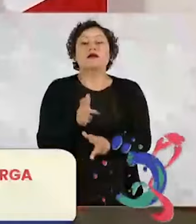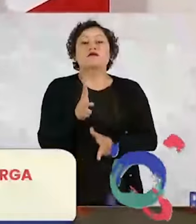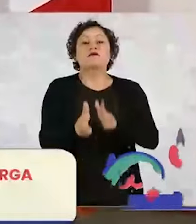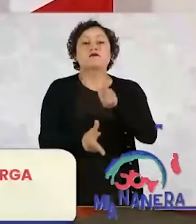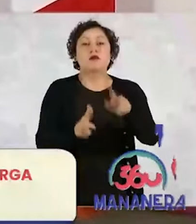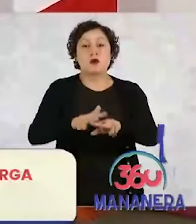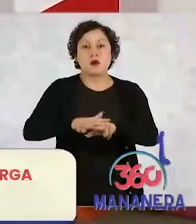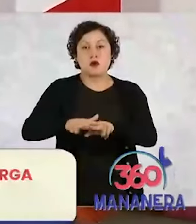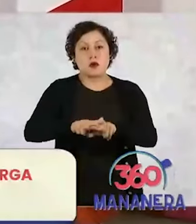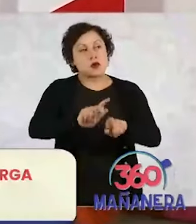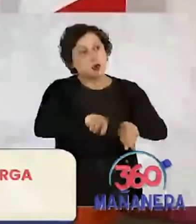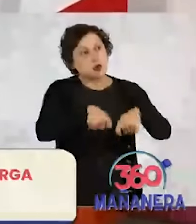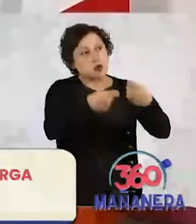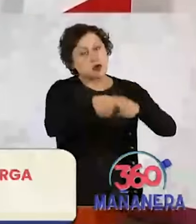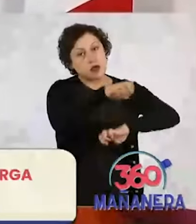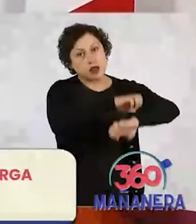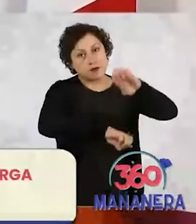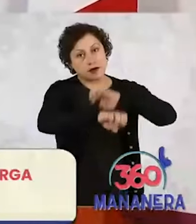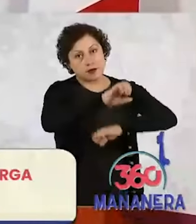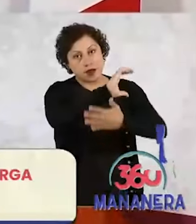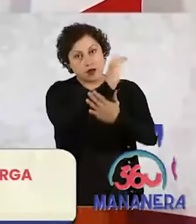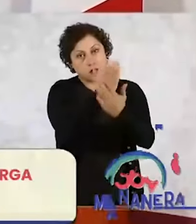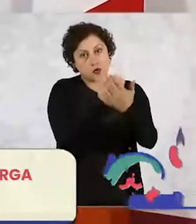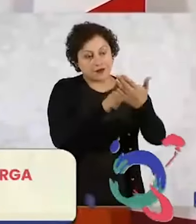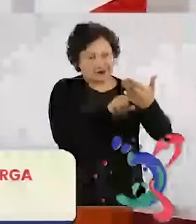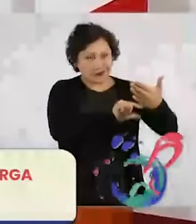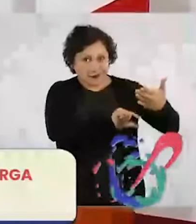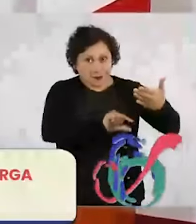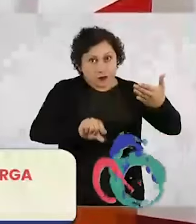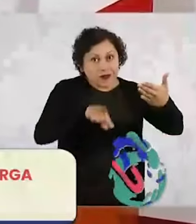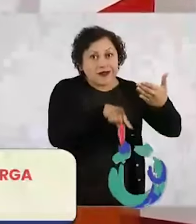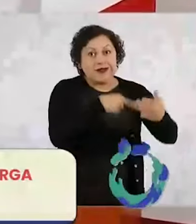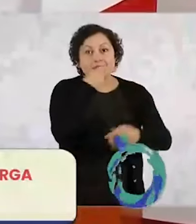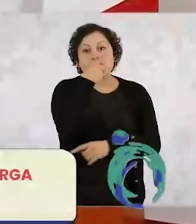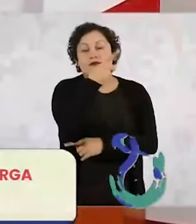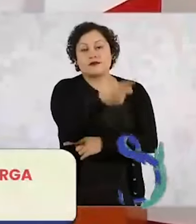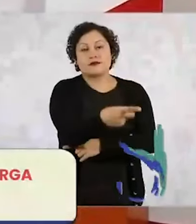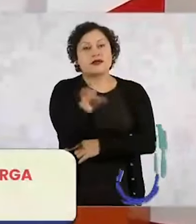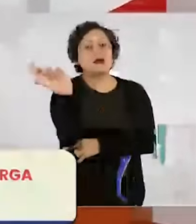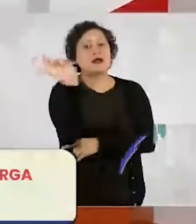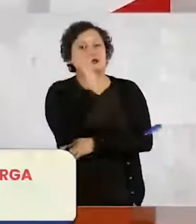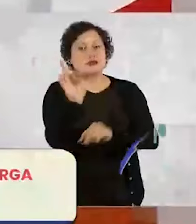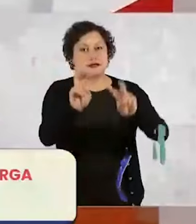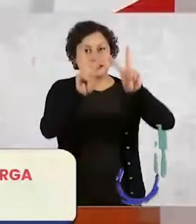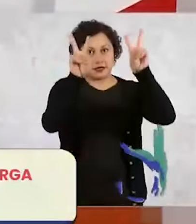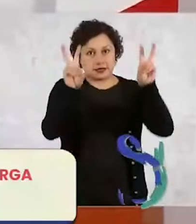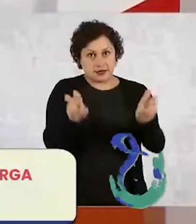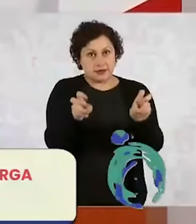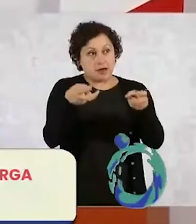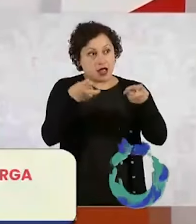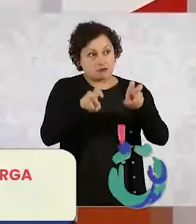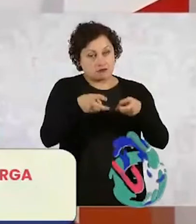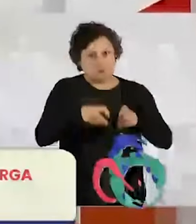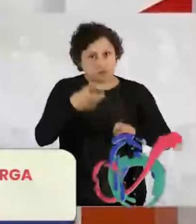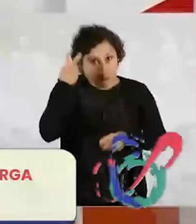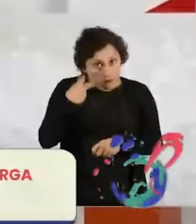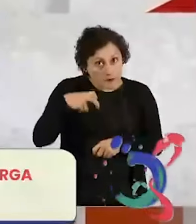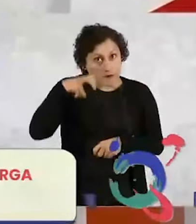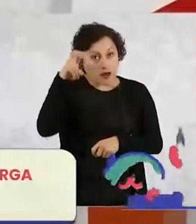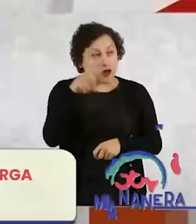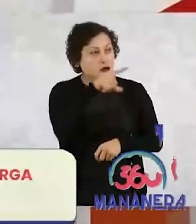privados Había una cláusula que especificaba que en el caso de pasajeros Si no los el privado los